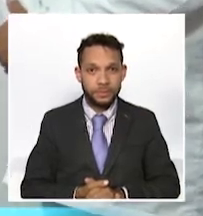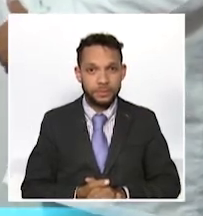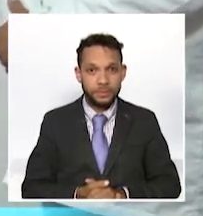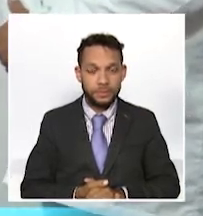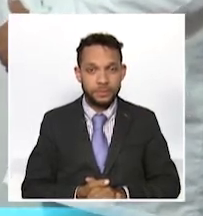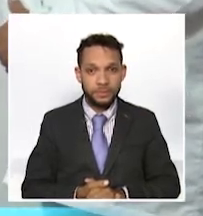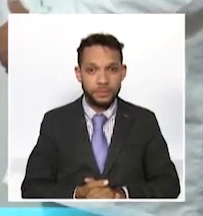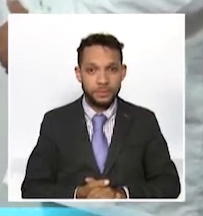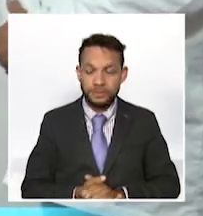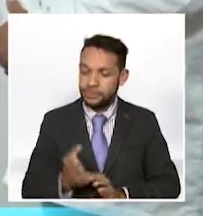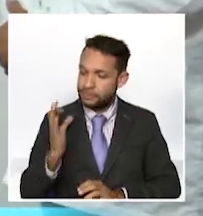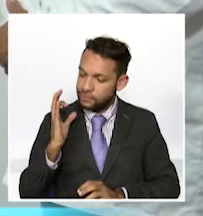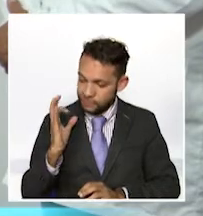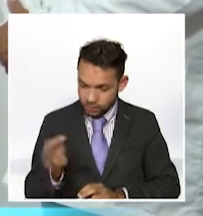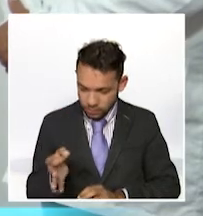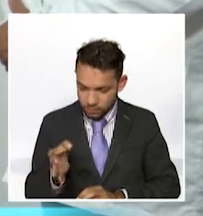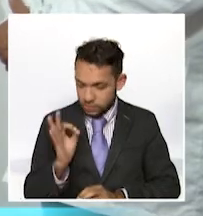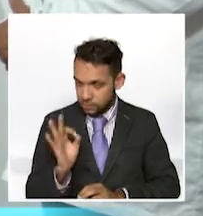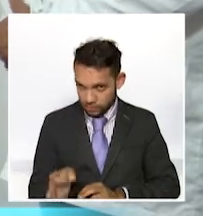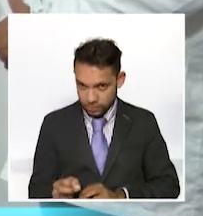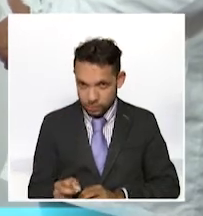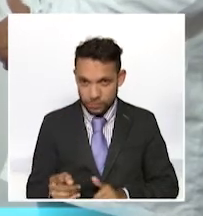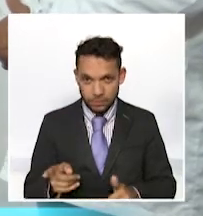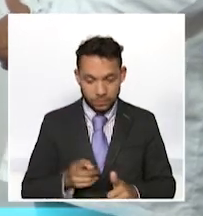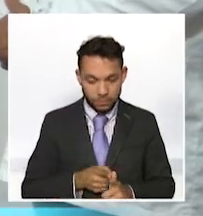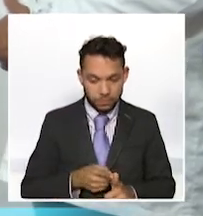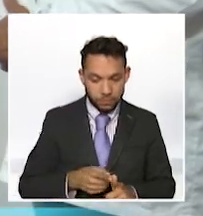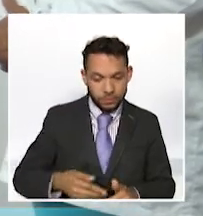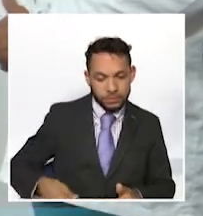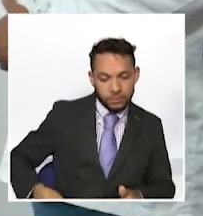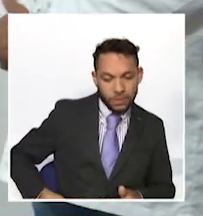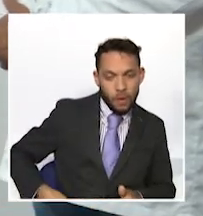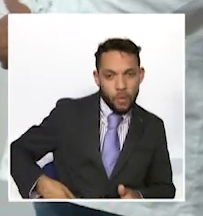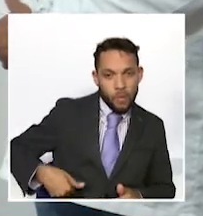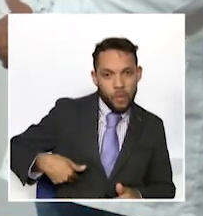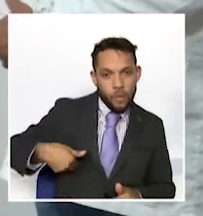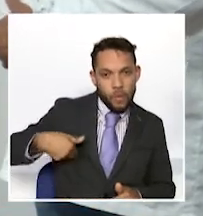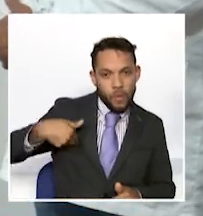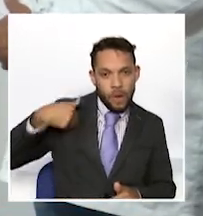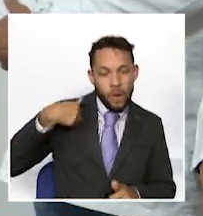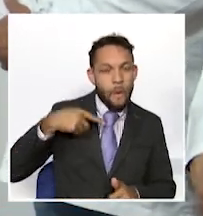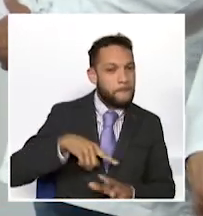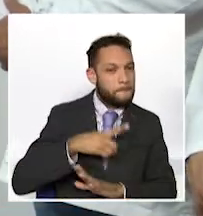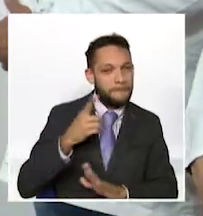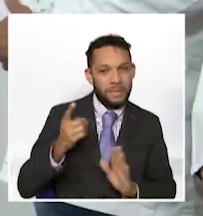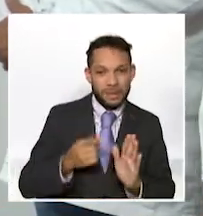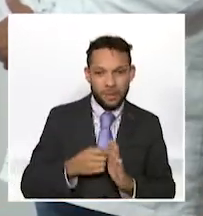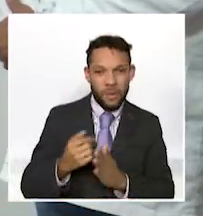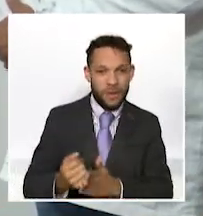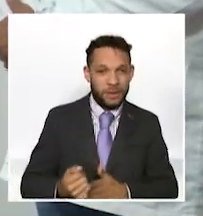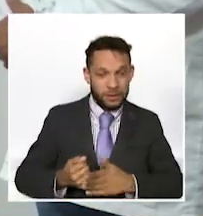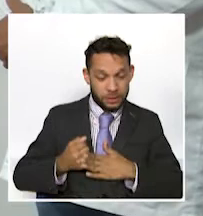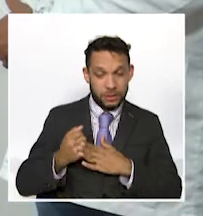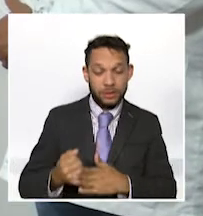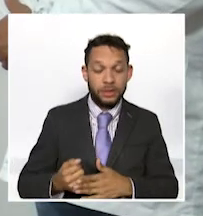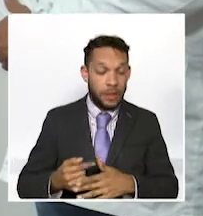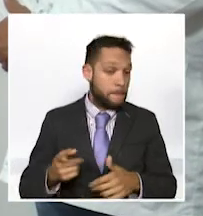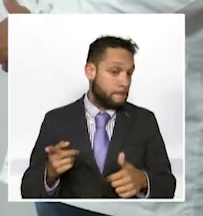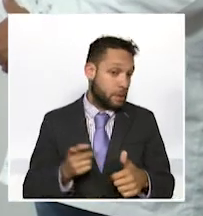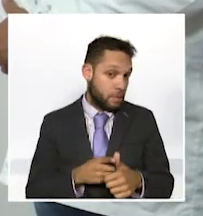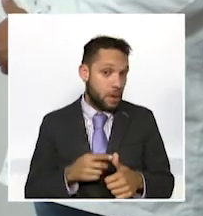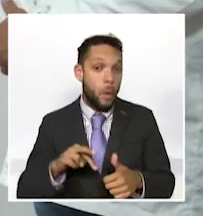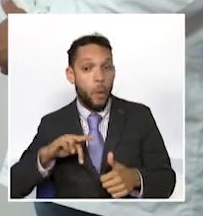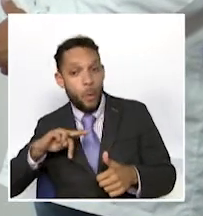Siempre el procedimiento es desde la zona lumbal hasta la zona cervical. Así lo dicen los protocolos. Hay otras líneas